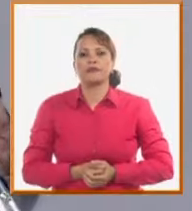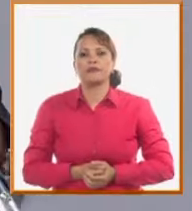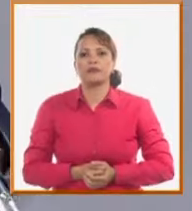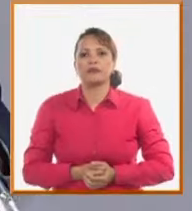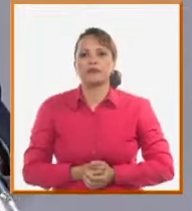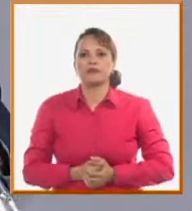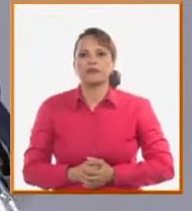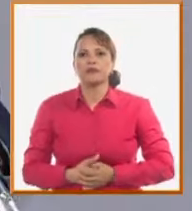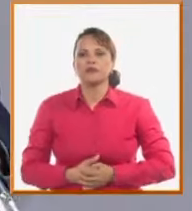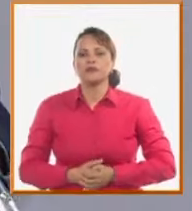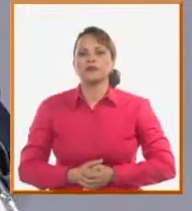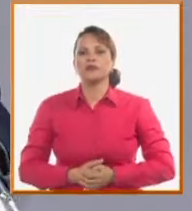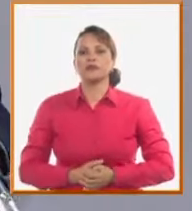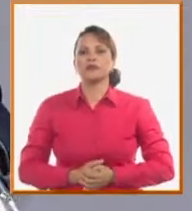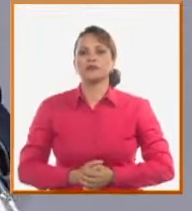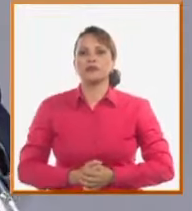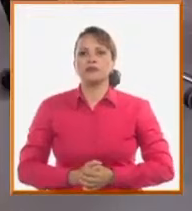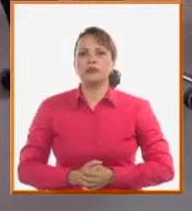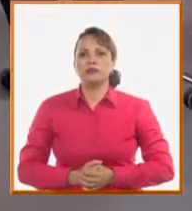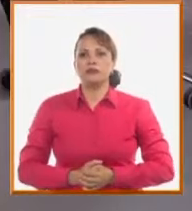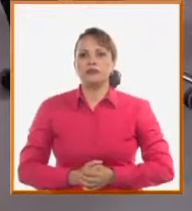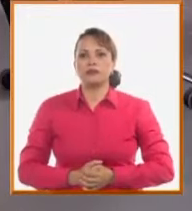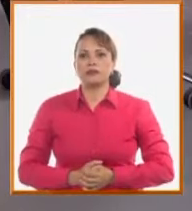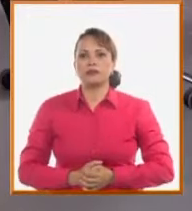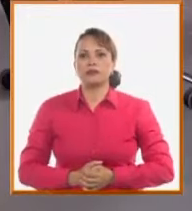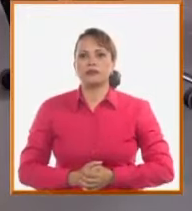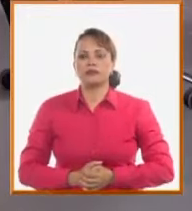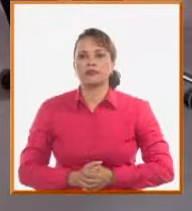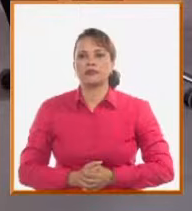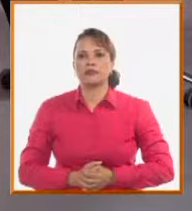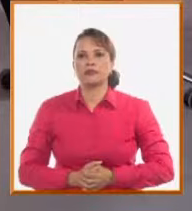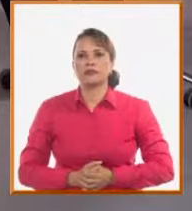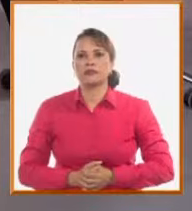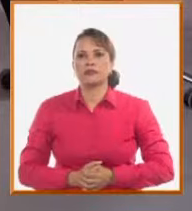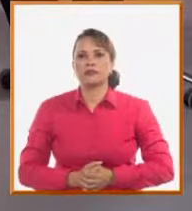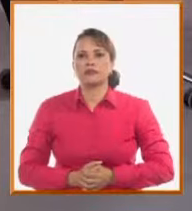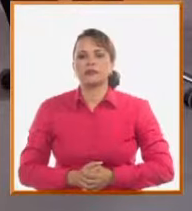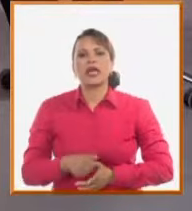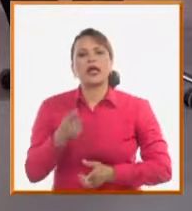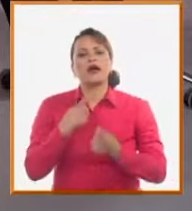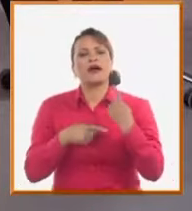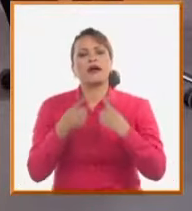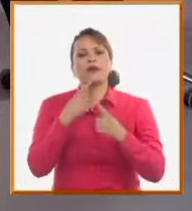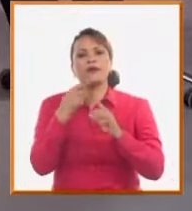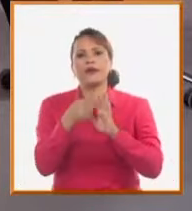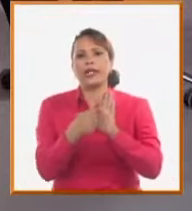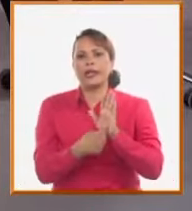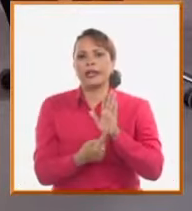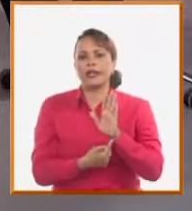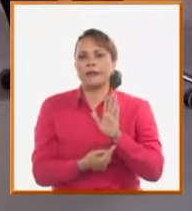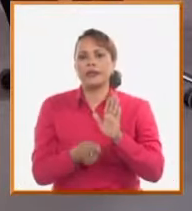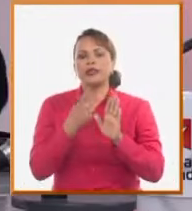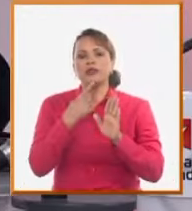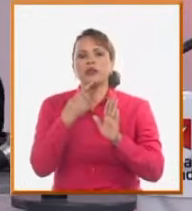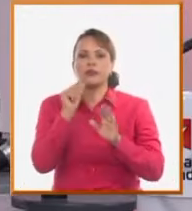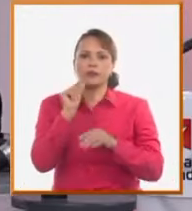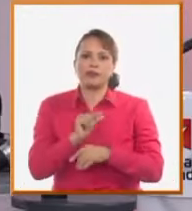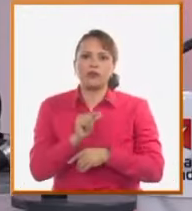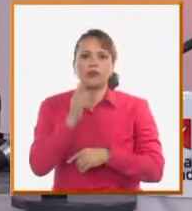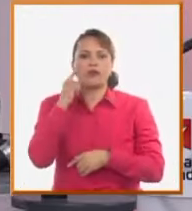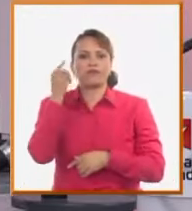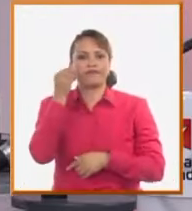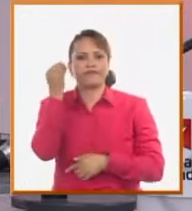ni se le quite la posición que ocupa en el escalafón. Bueno, eso es importante también tenerlo en cuenta. Creo que son algunos elementos que nuestros televidentes que se